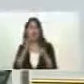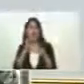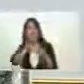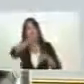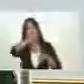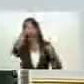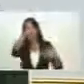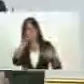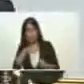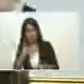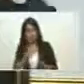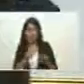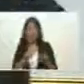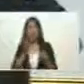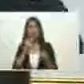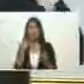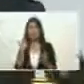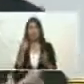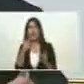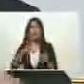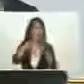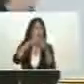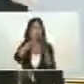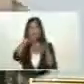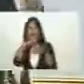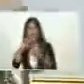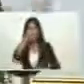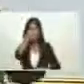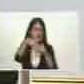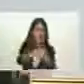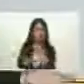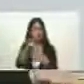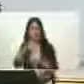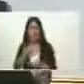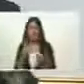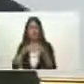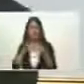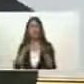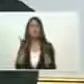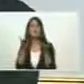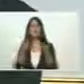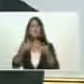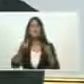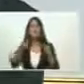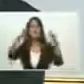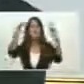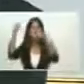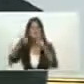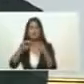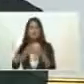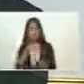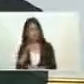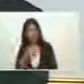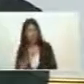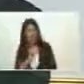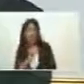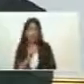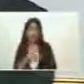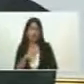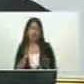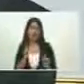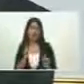inseguridad, que siga el colapso de los servicios públicos, etcétera, etcétera? Nadie puede querer eso. Si no quieren